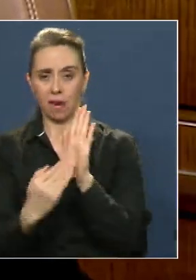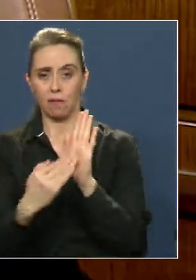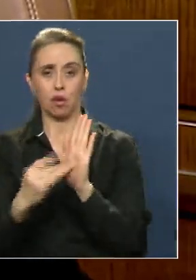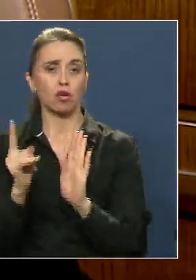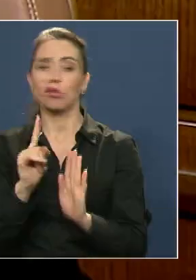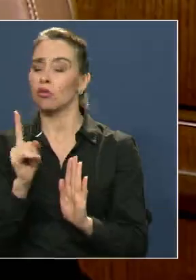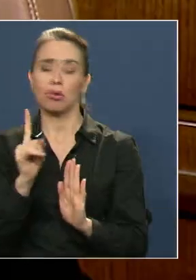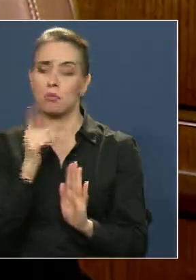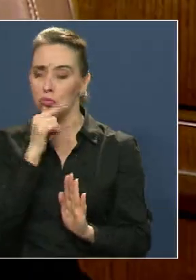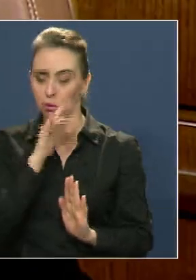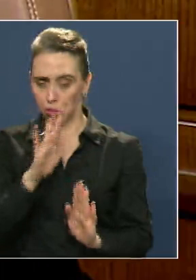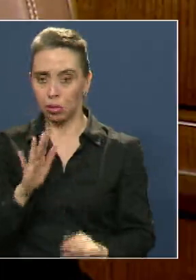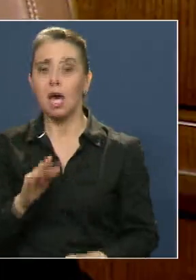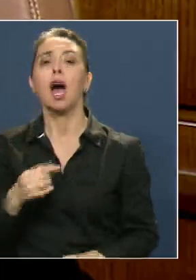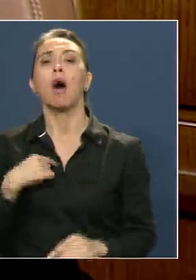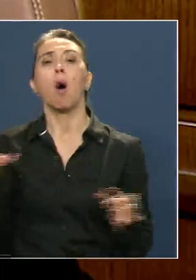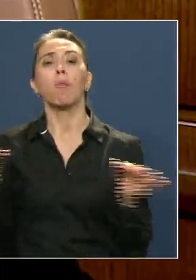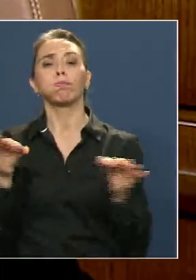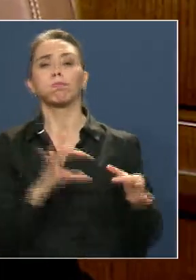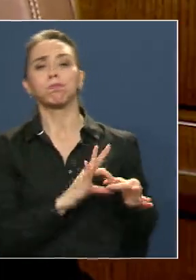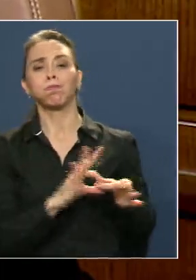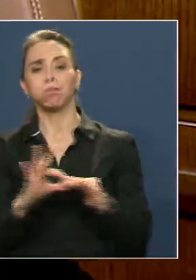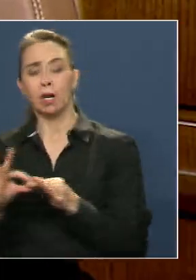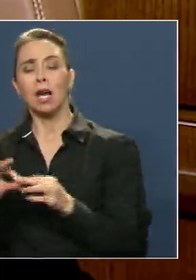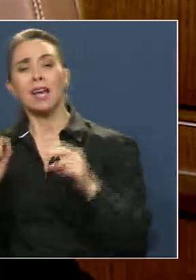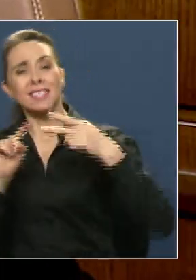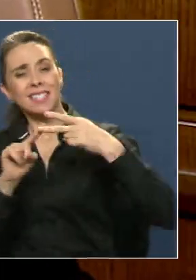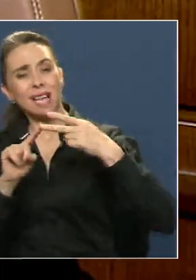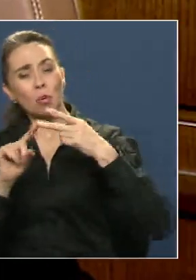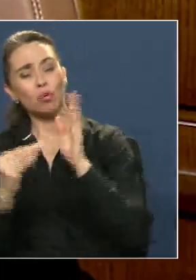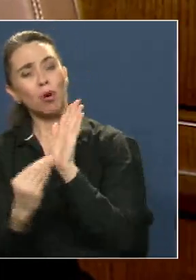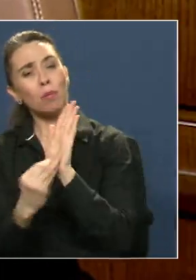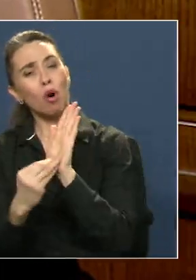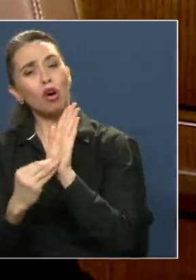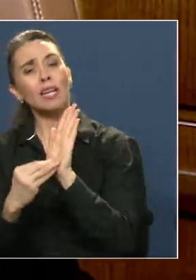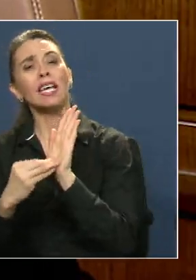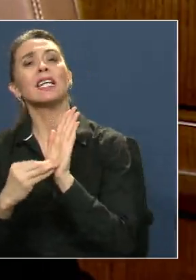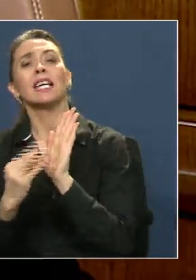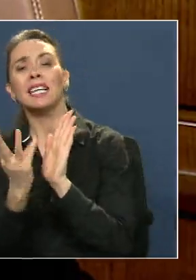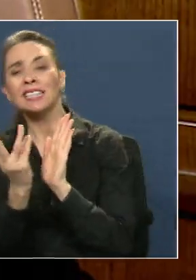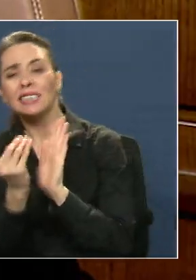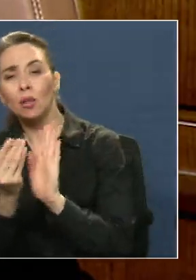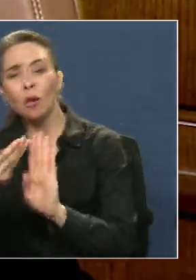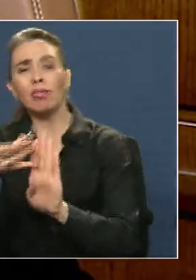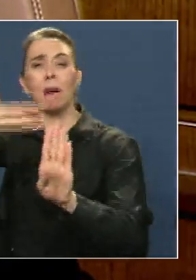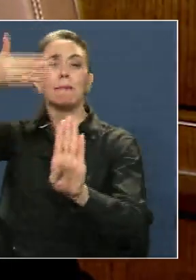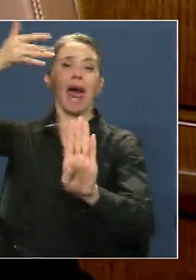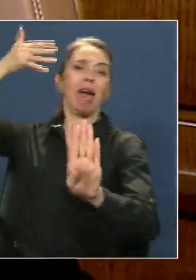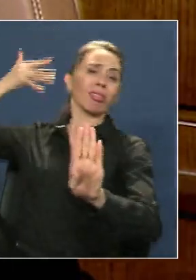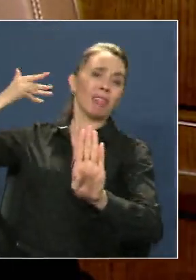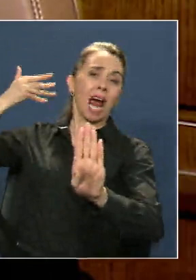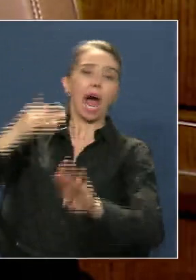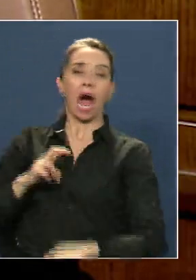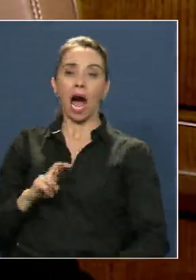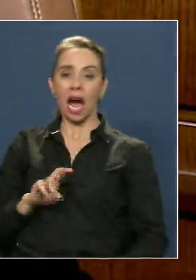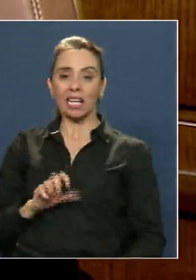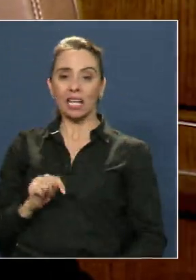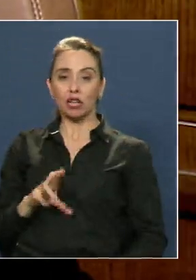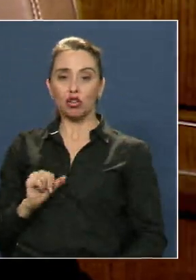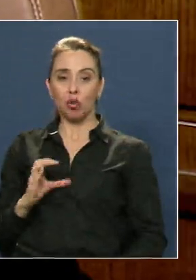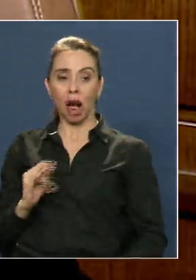en mi argumentación, pero respecto de la retroactividad, aquí se da un argumento que es tema solo